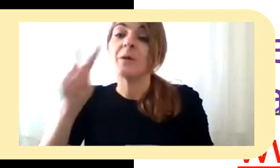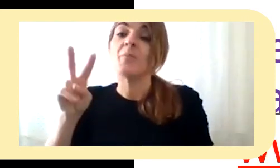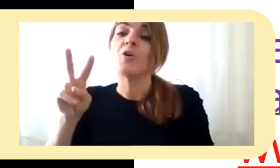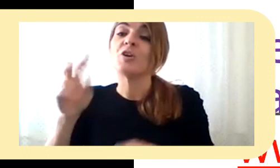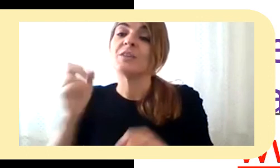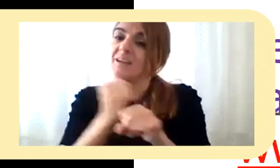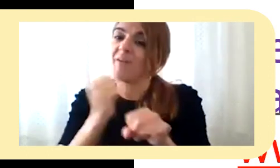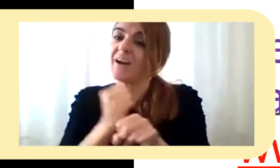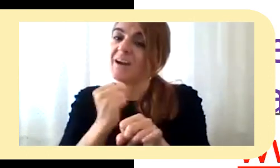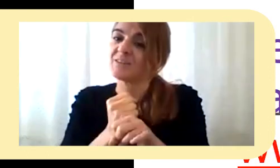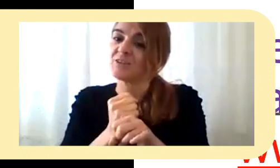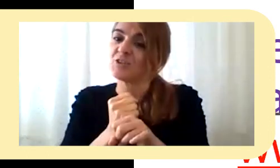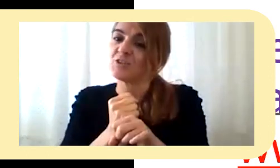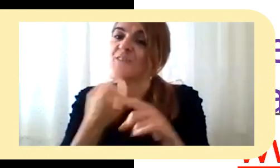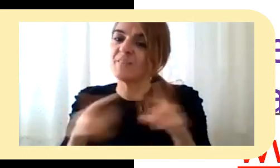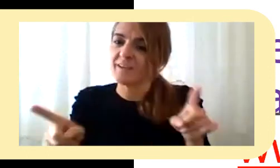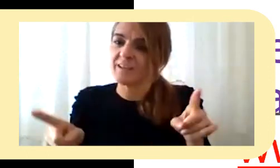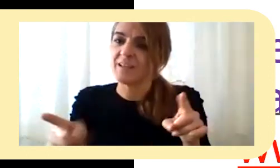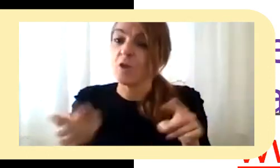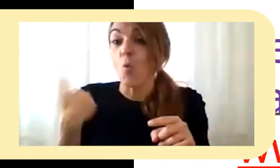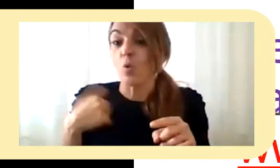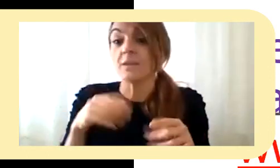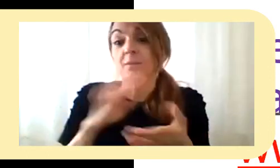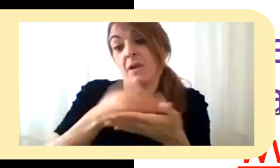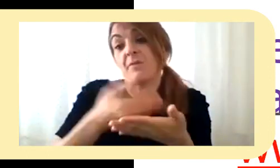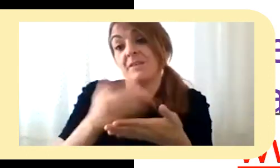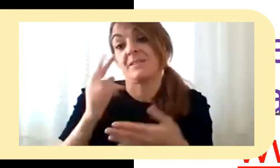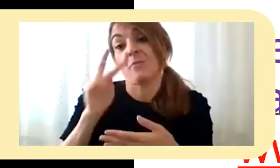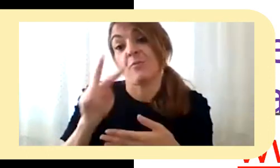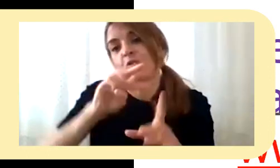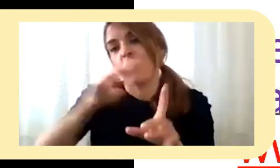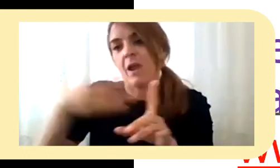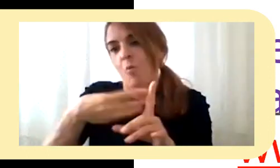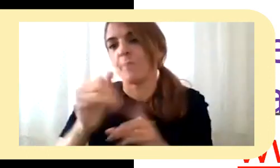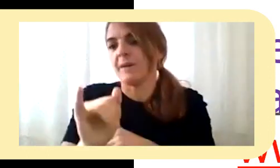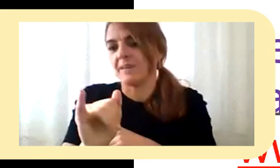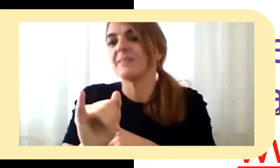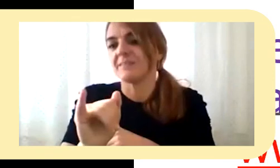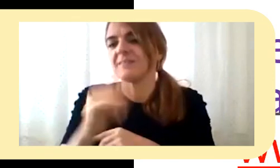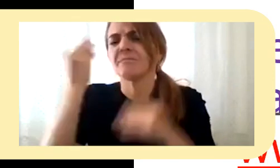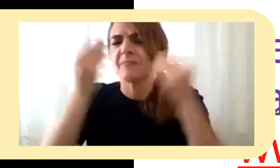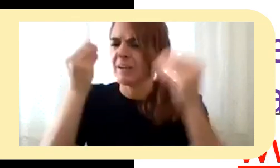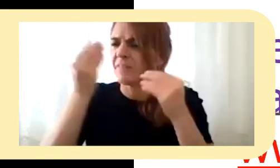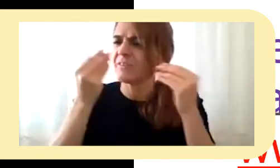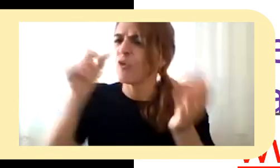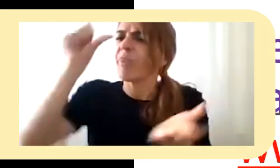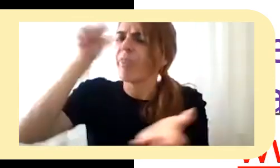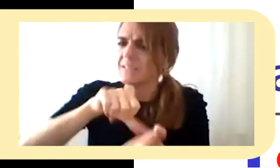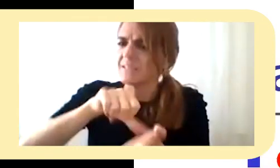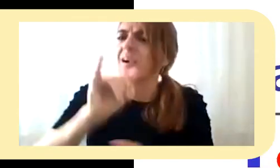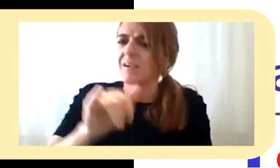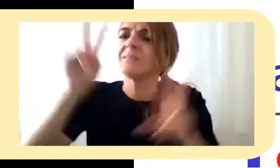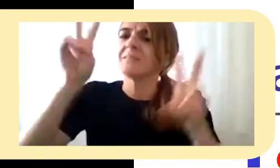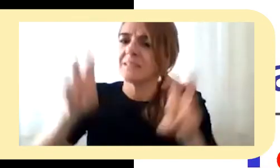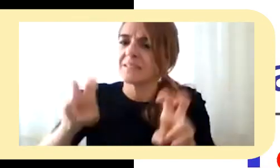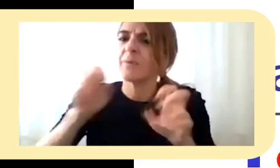En el último número, que ya está en la página web, también hemos hecho una reflexión central sobre el tema del COVID. Nada